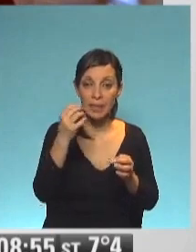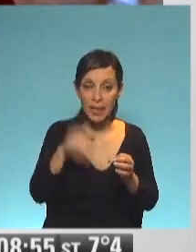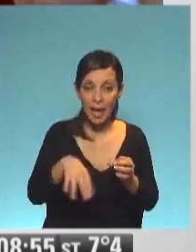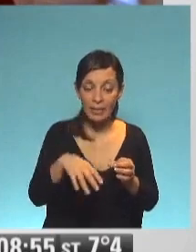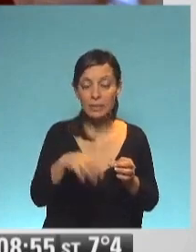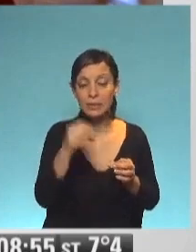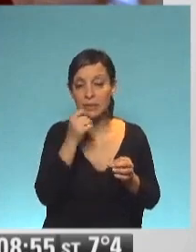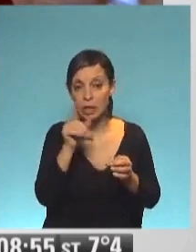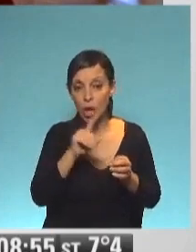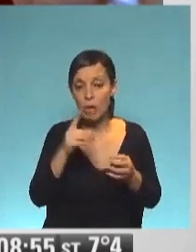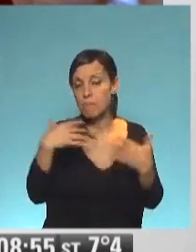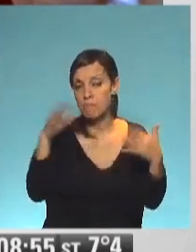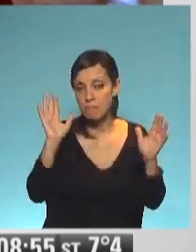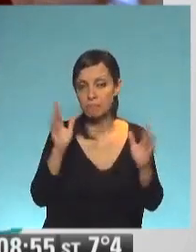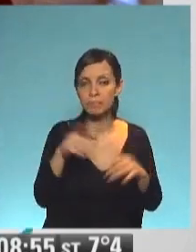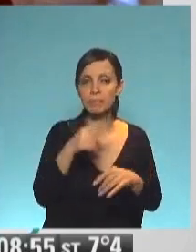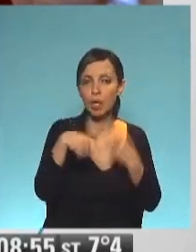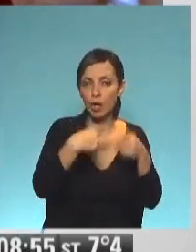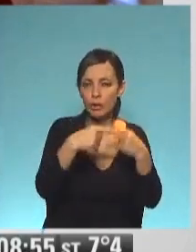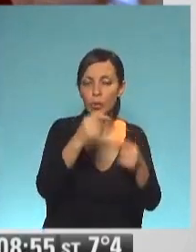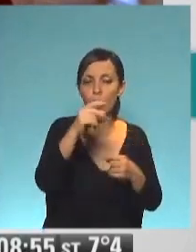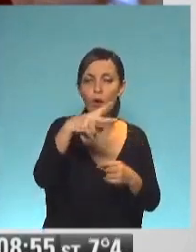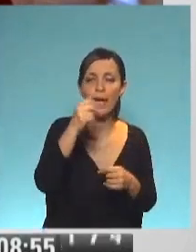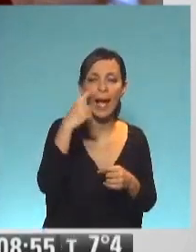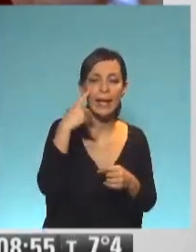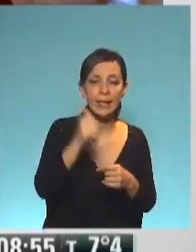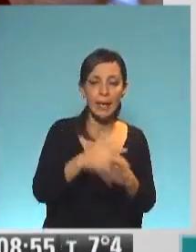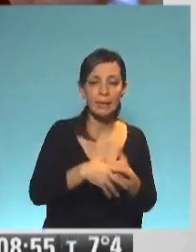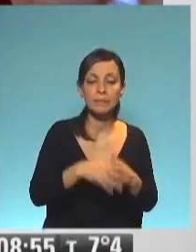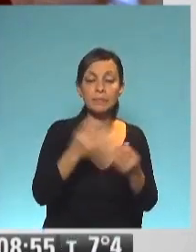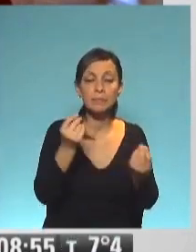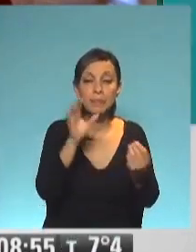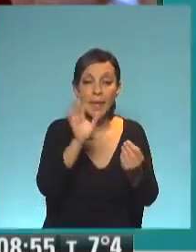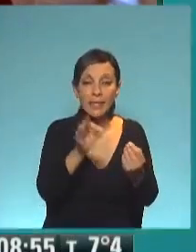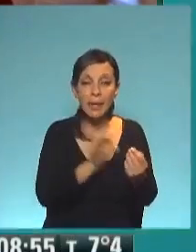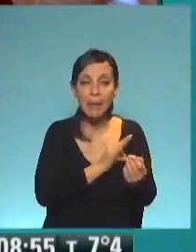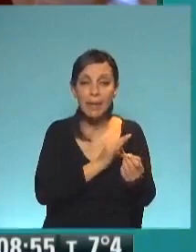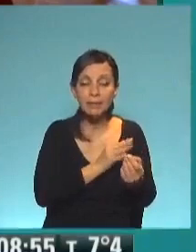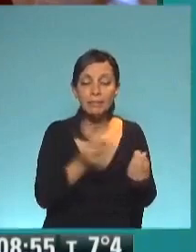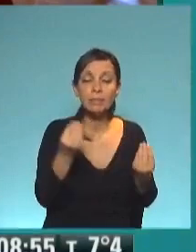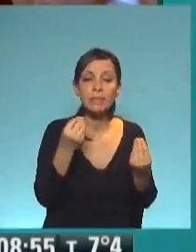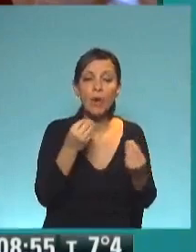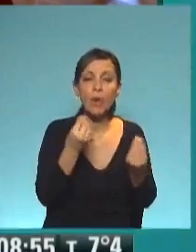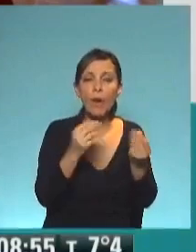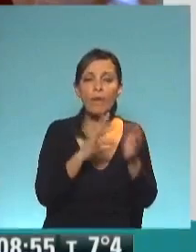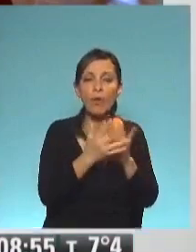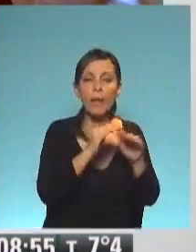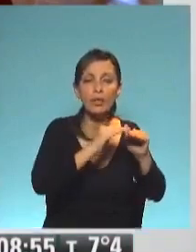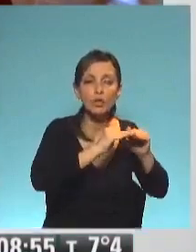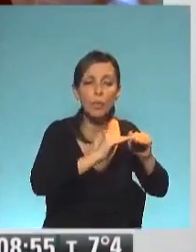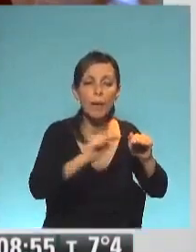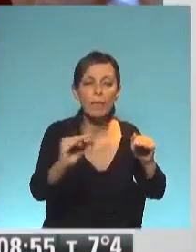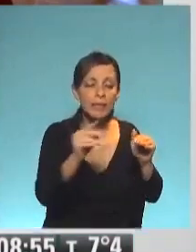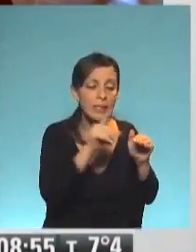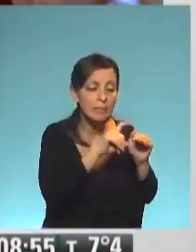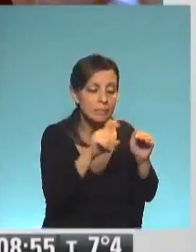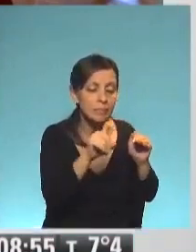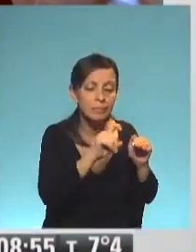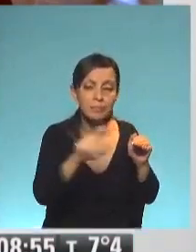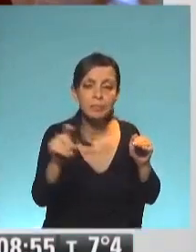Karina para saber esto, Cari, de qué tipo de superficies se analizan. Bueno, en este caso se